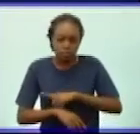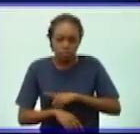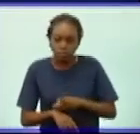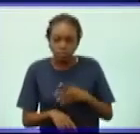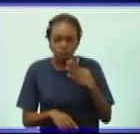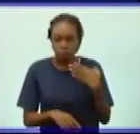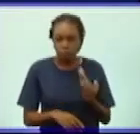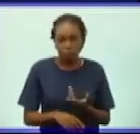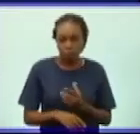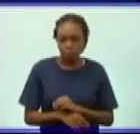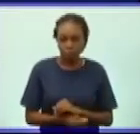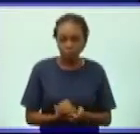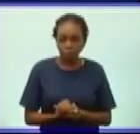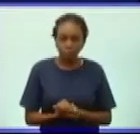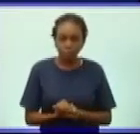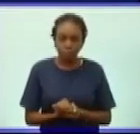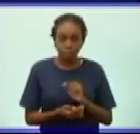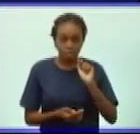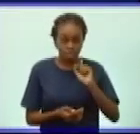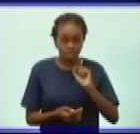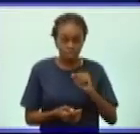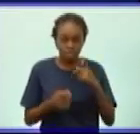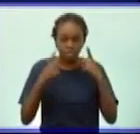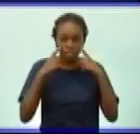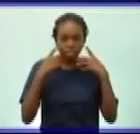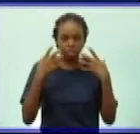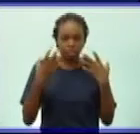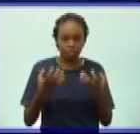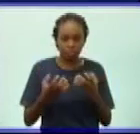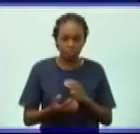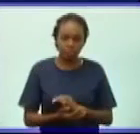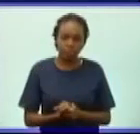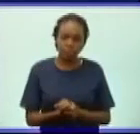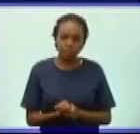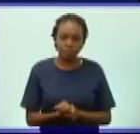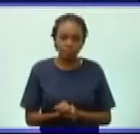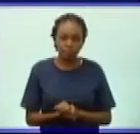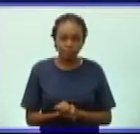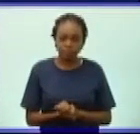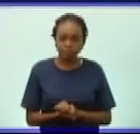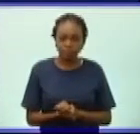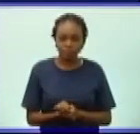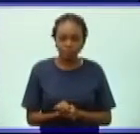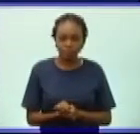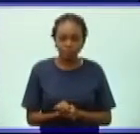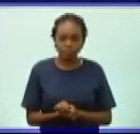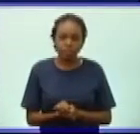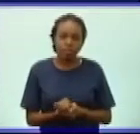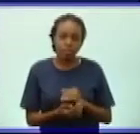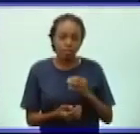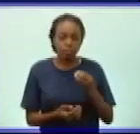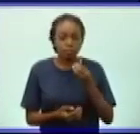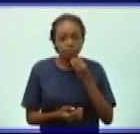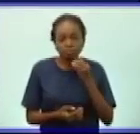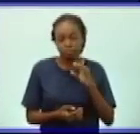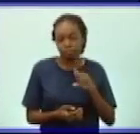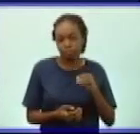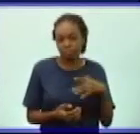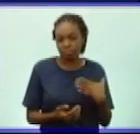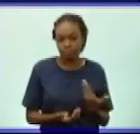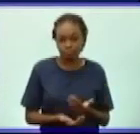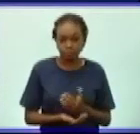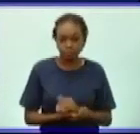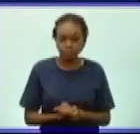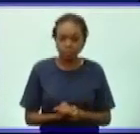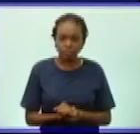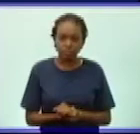Eso es algo muy importante. Ahora bien, también podemos estar hablando que en el